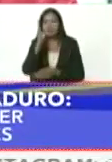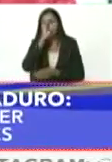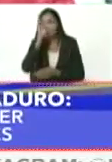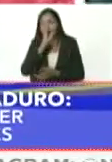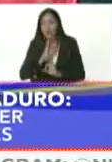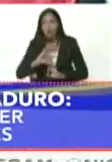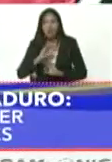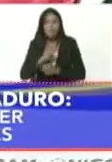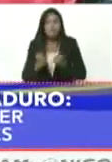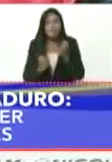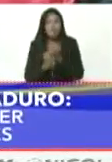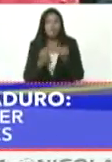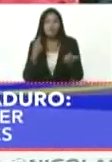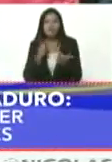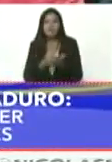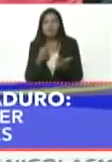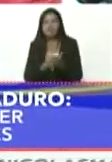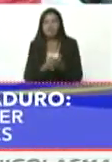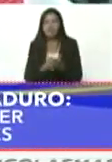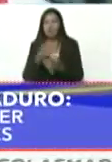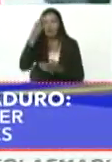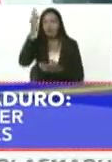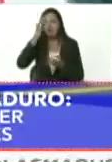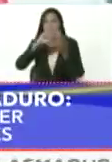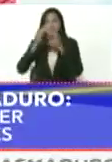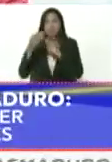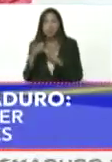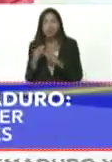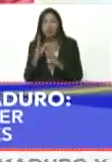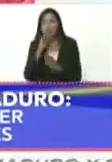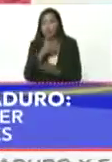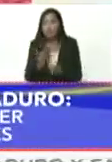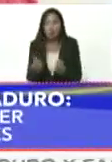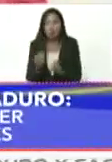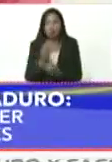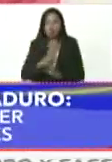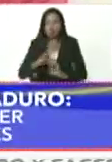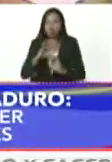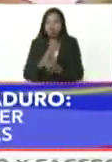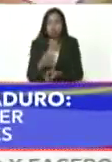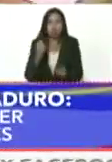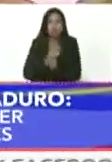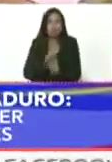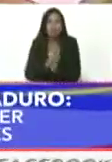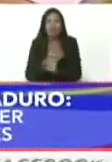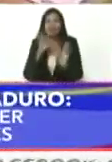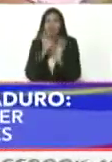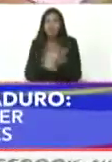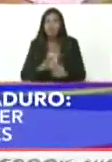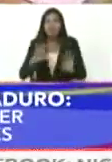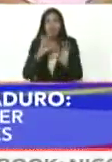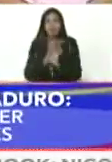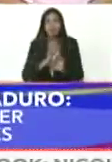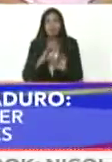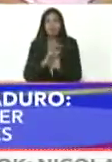de apoyo financiero a los consejos comunales. No están funcionando.